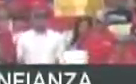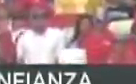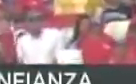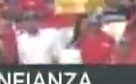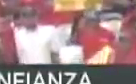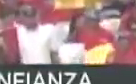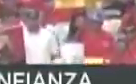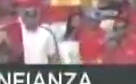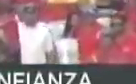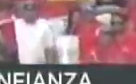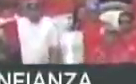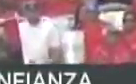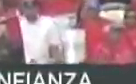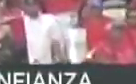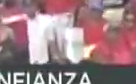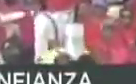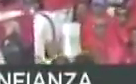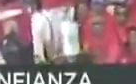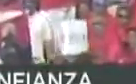Farías.